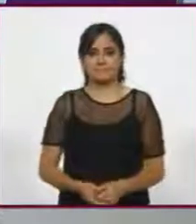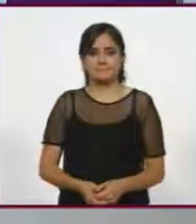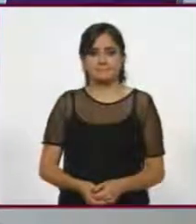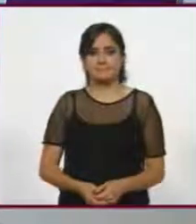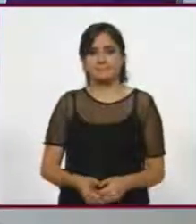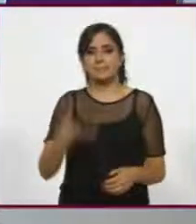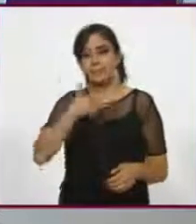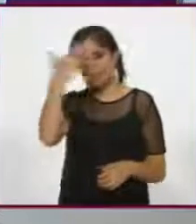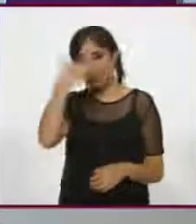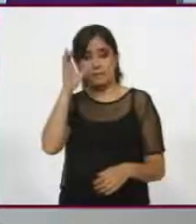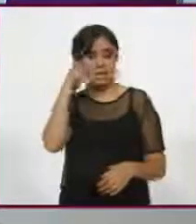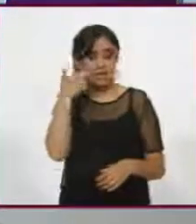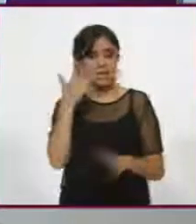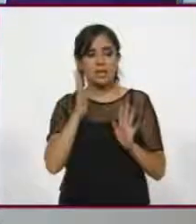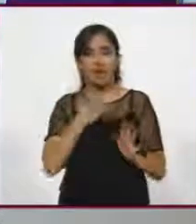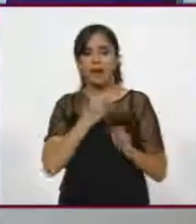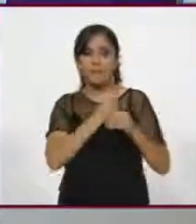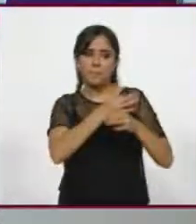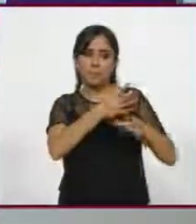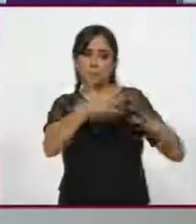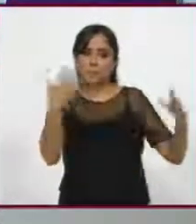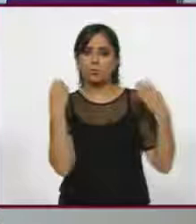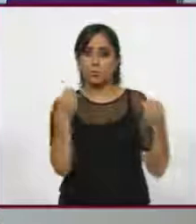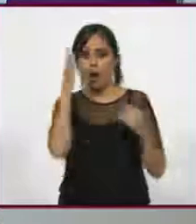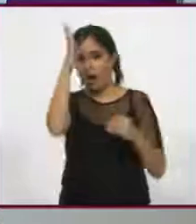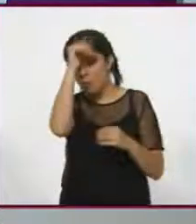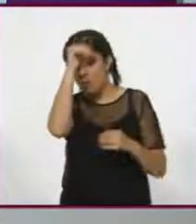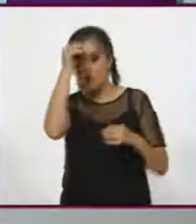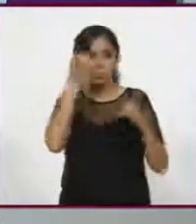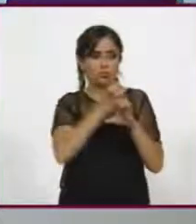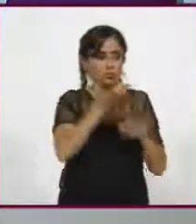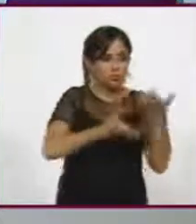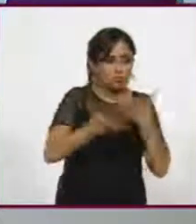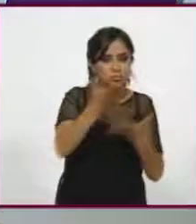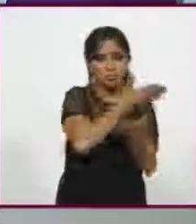acuerdos a nivel mundial ya China, entonces se está expandiendo de una forma impresionante. Así es.